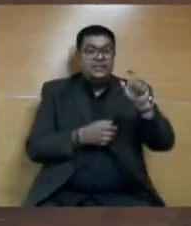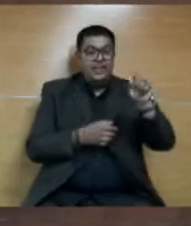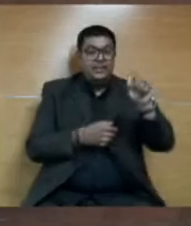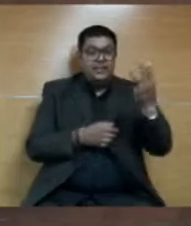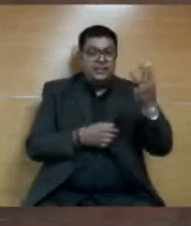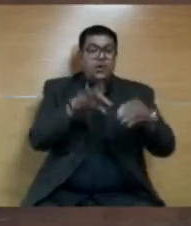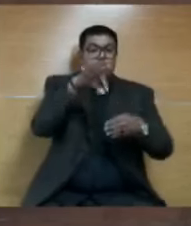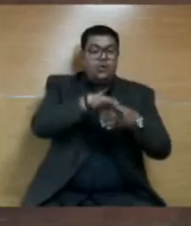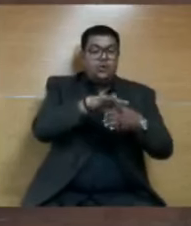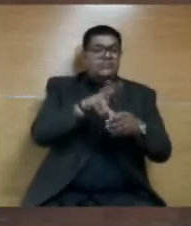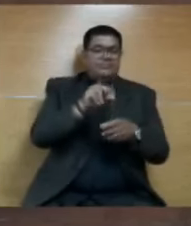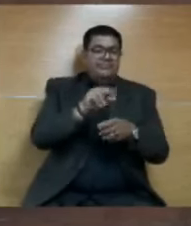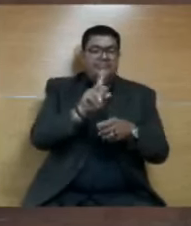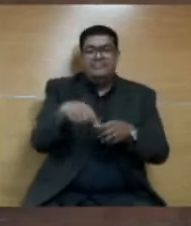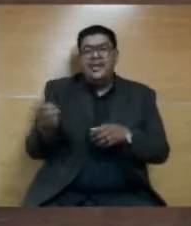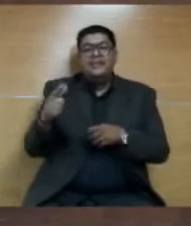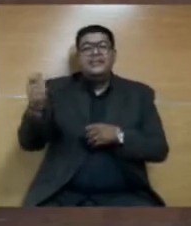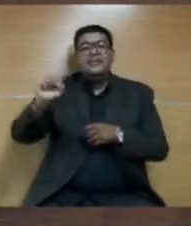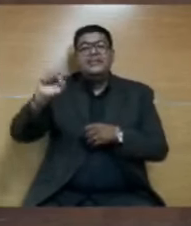739.723 votos, sino de